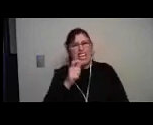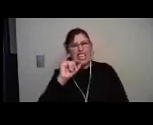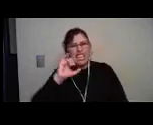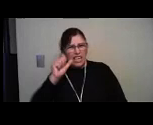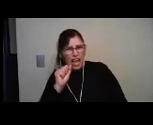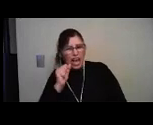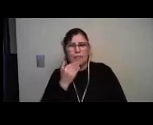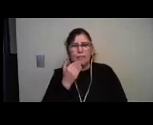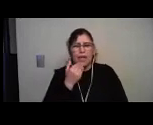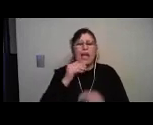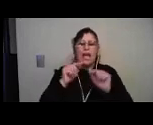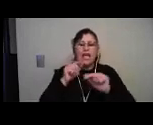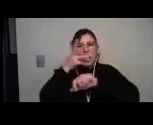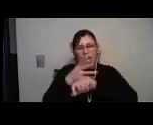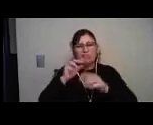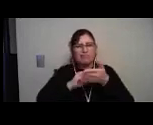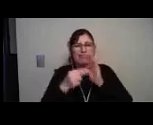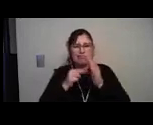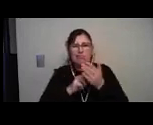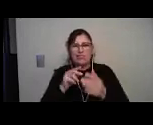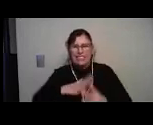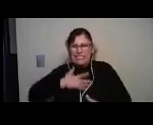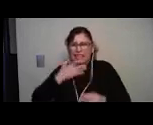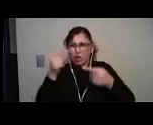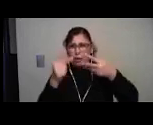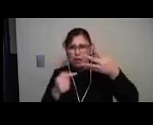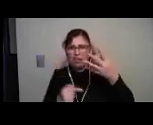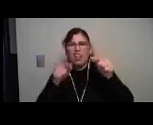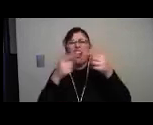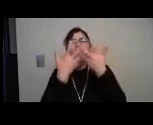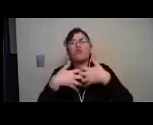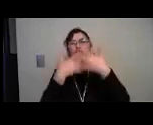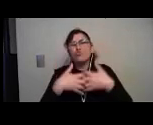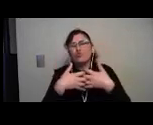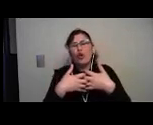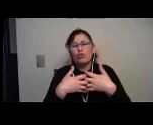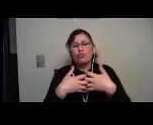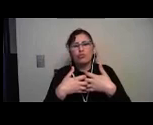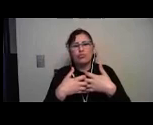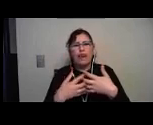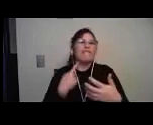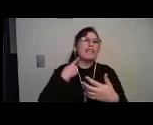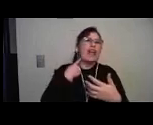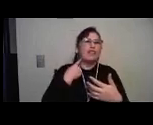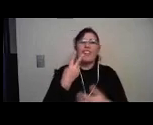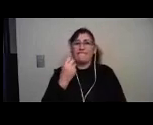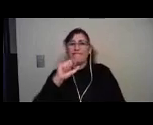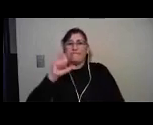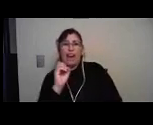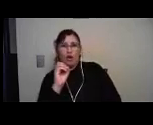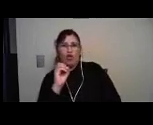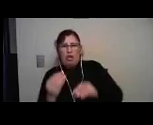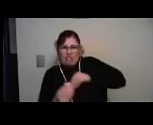¿ya? Y estos son síntomas que particularmente tienen que ver con la funcionalidad del nervio vago